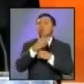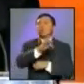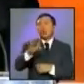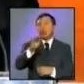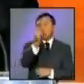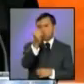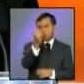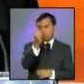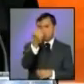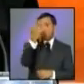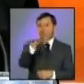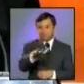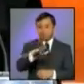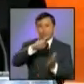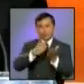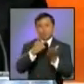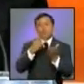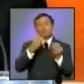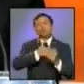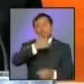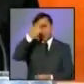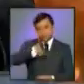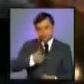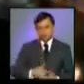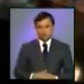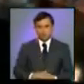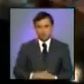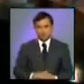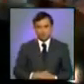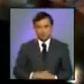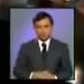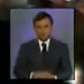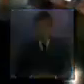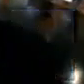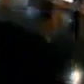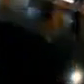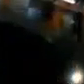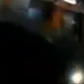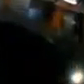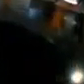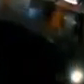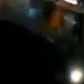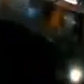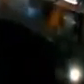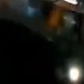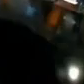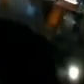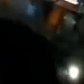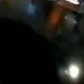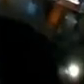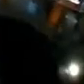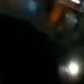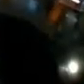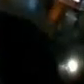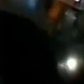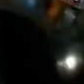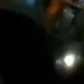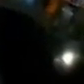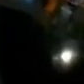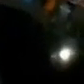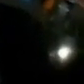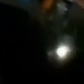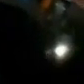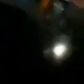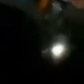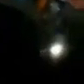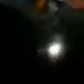palos patadas de ahogado cuadri pues es un Pobre entonces no queda más que empujar y seguir adelante